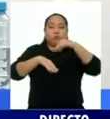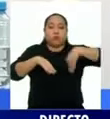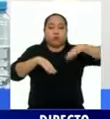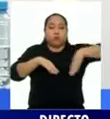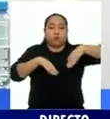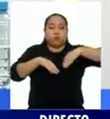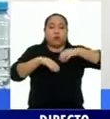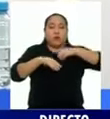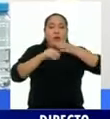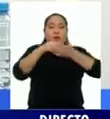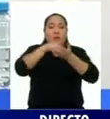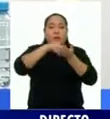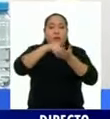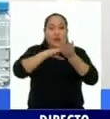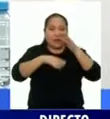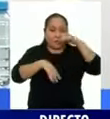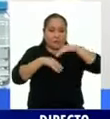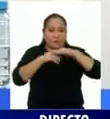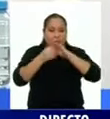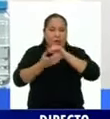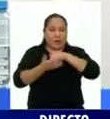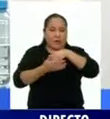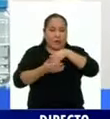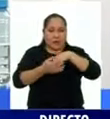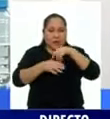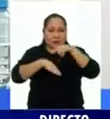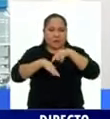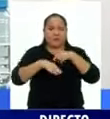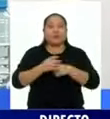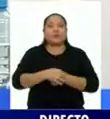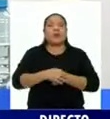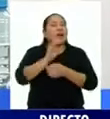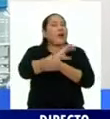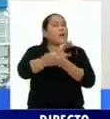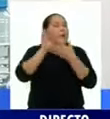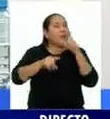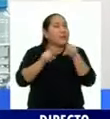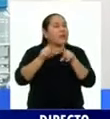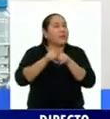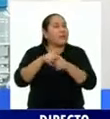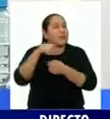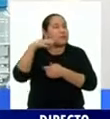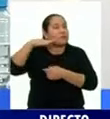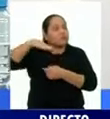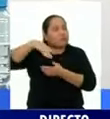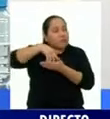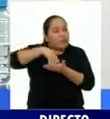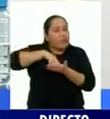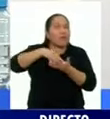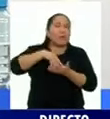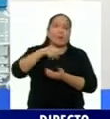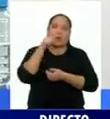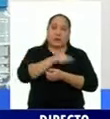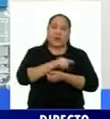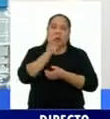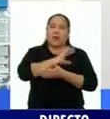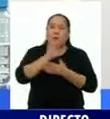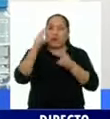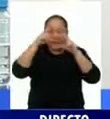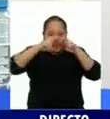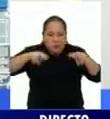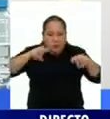a debilitarse también, ¿no? Entonces, Cajamarca es uno de esos casos que hay que estudiar con cuidado, porque es un departamento